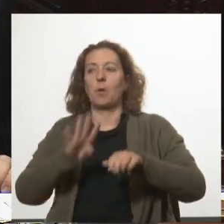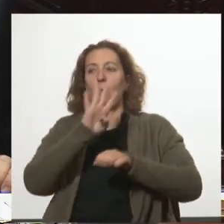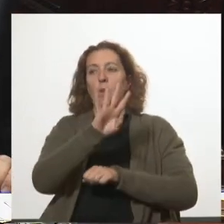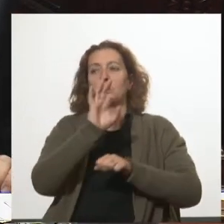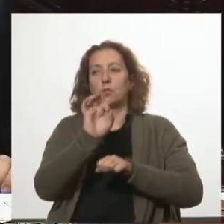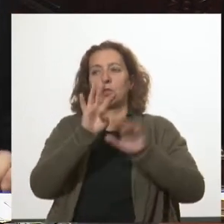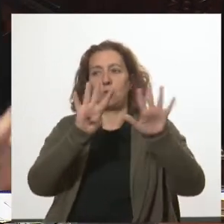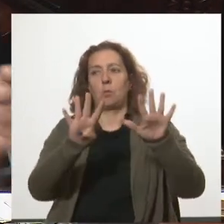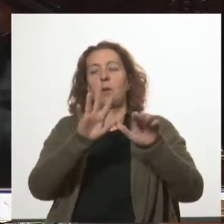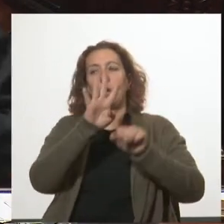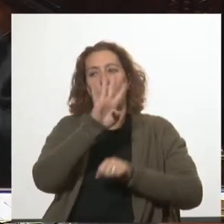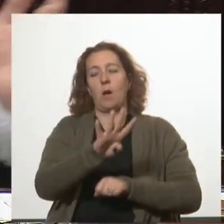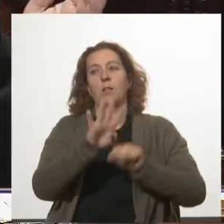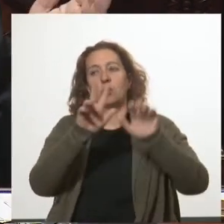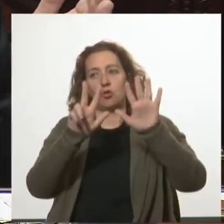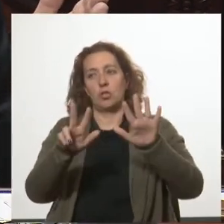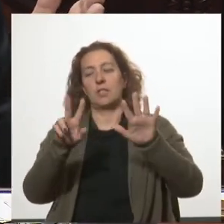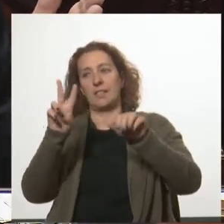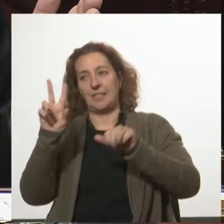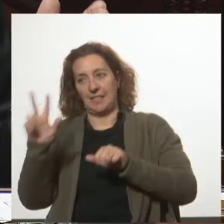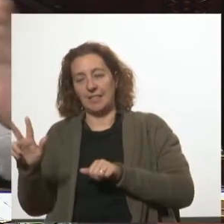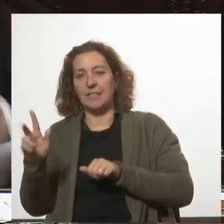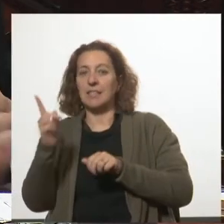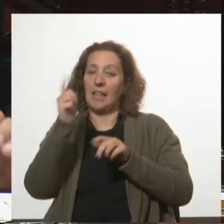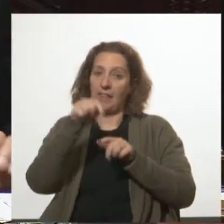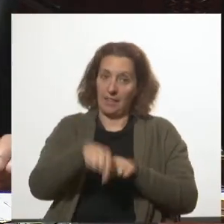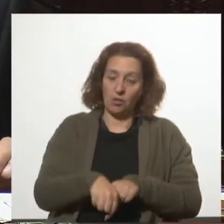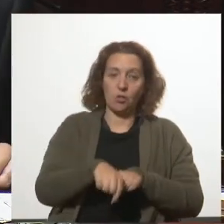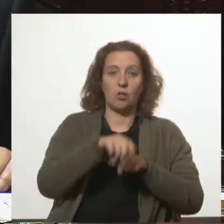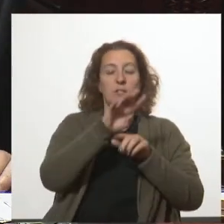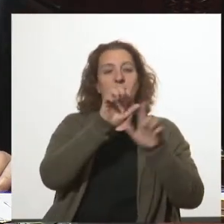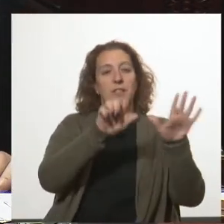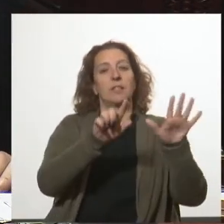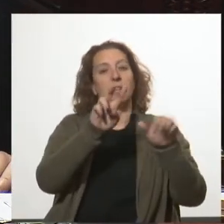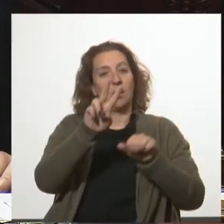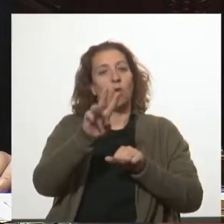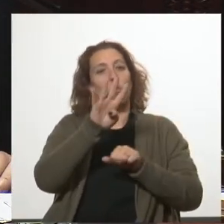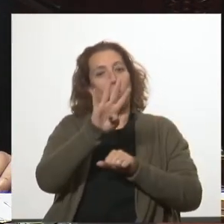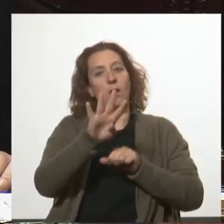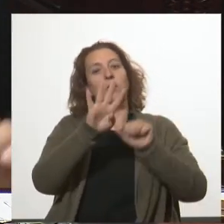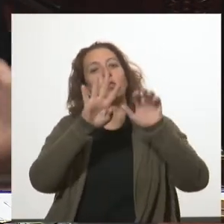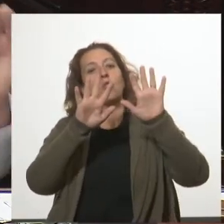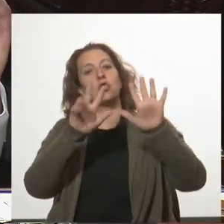es parte del 72 476 y tiene la misma procedencia